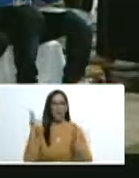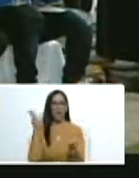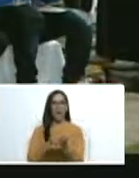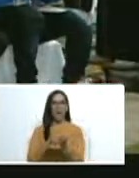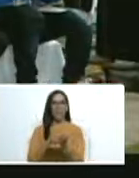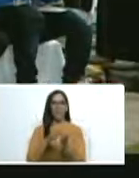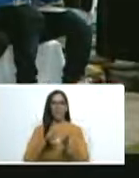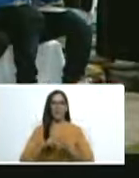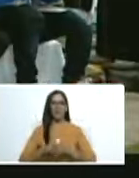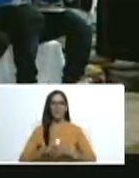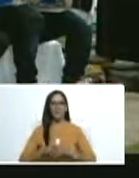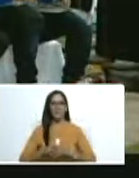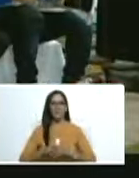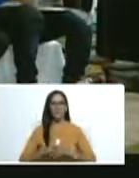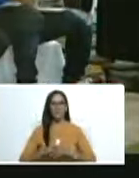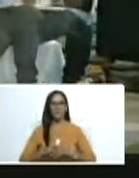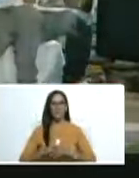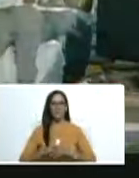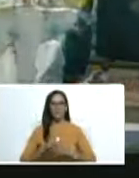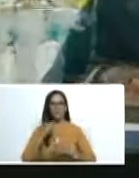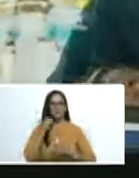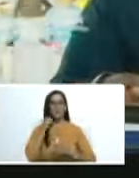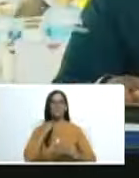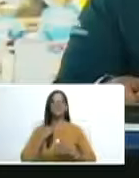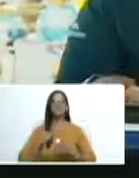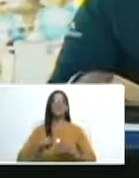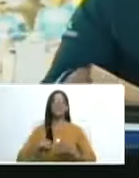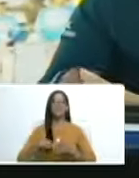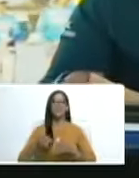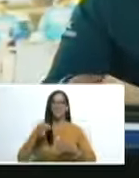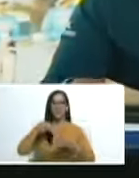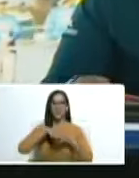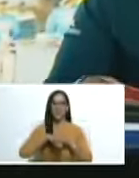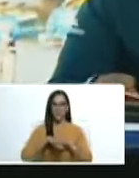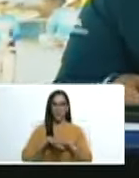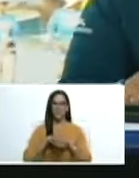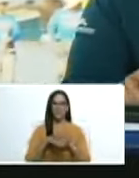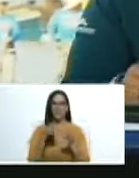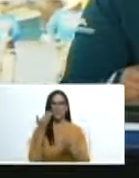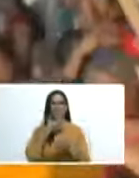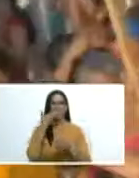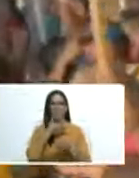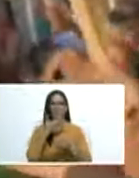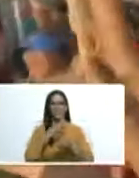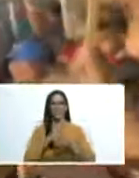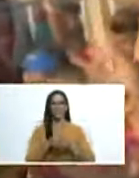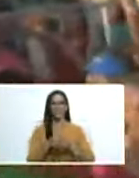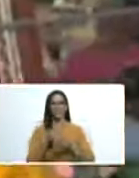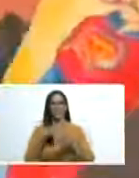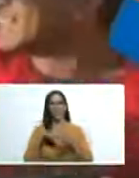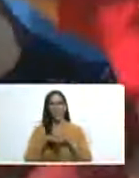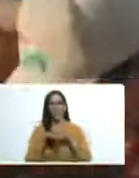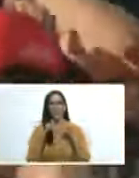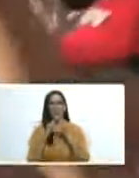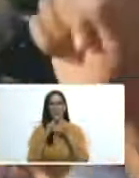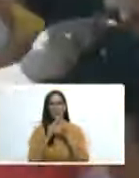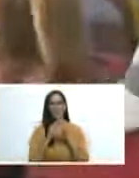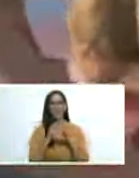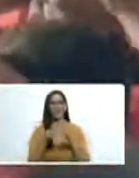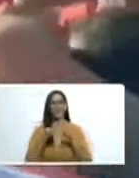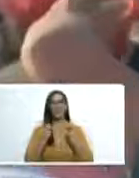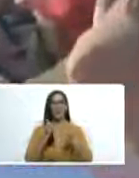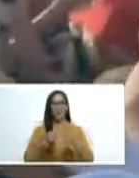Aprobado. Ya me voy a guardar la carta aquí, ¿ves? Esta carta me la llevo yo para mi casa y después empiezo a